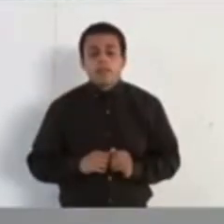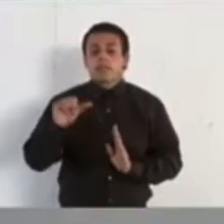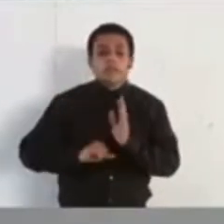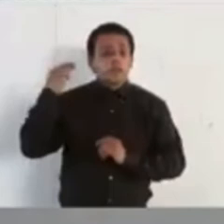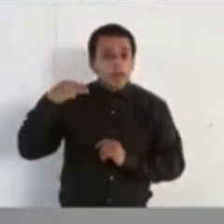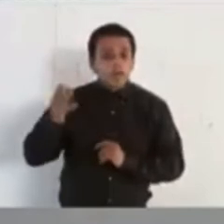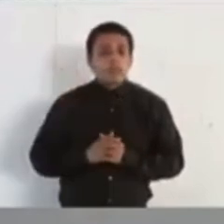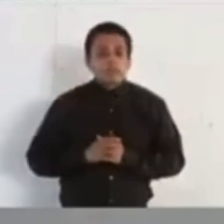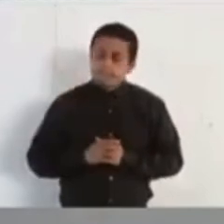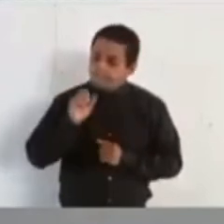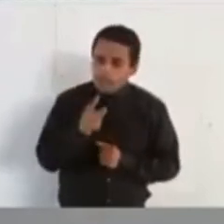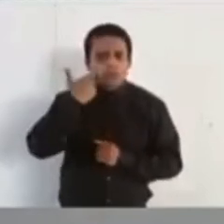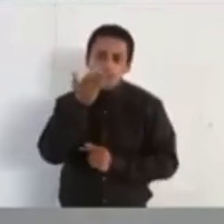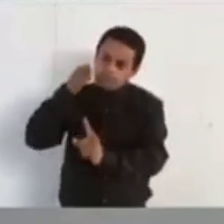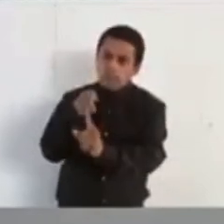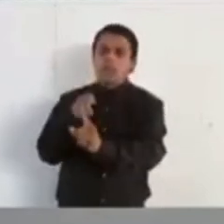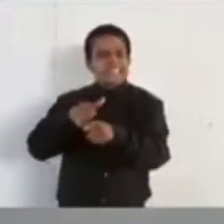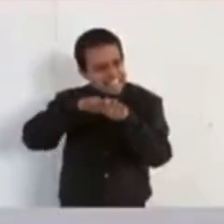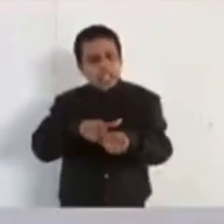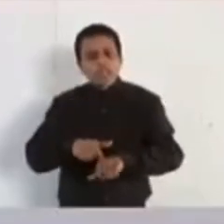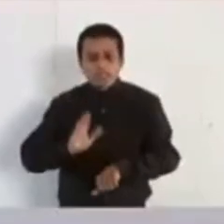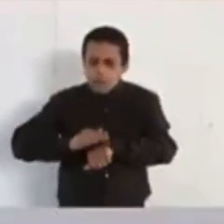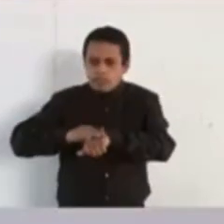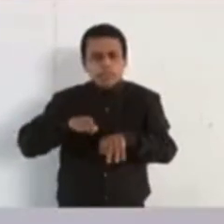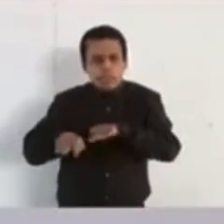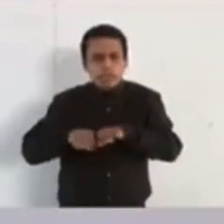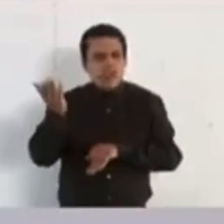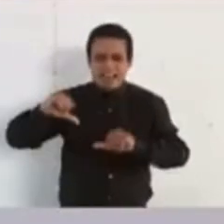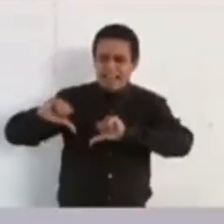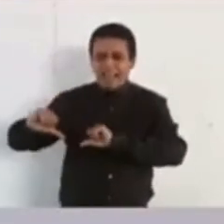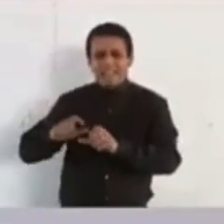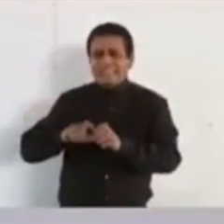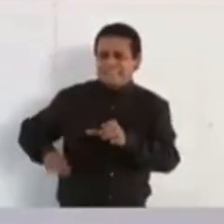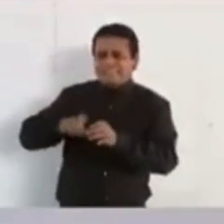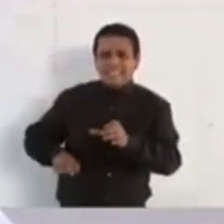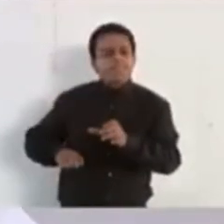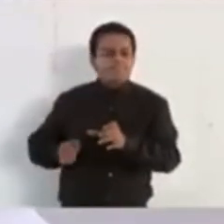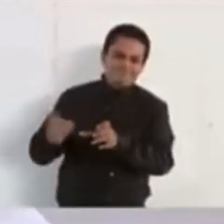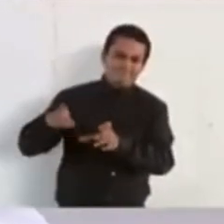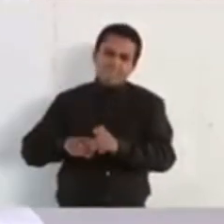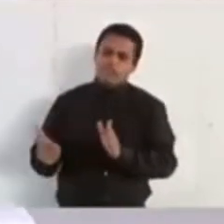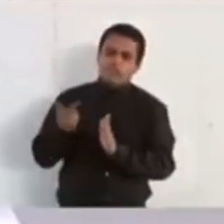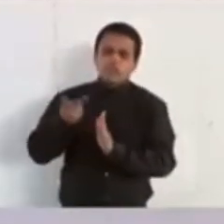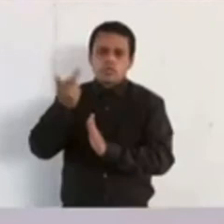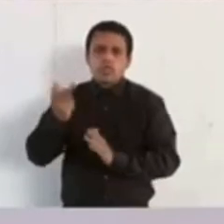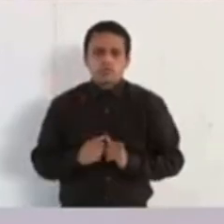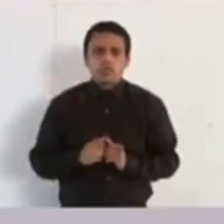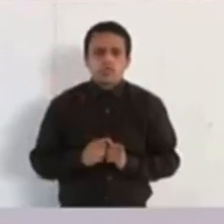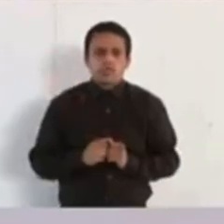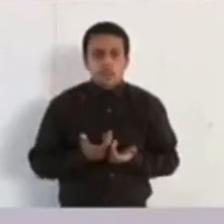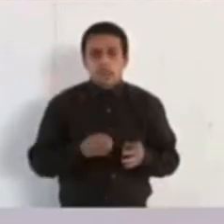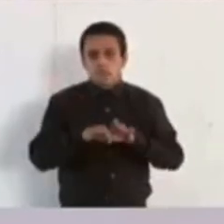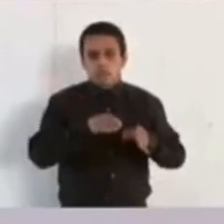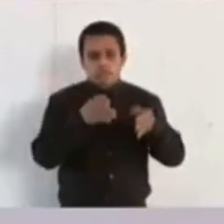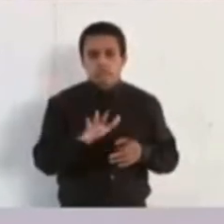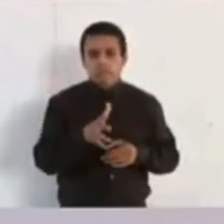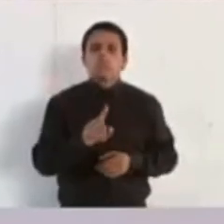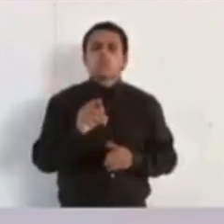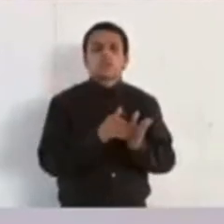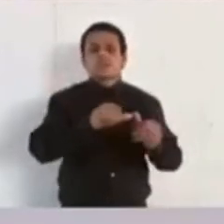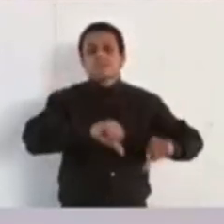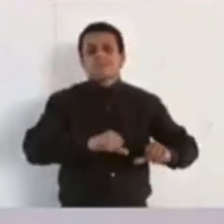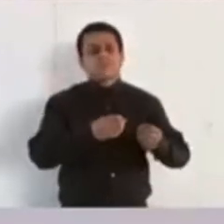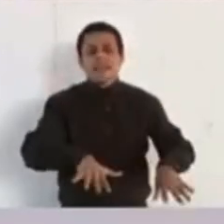marzo, lo mismo, vamos a seguir recuperando los empleos que perdimos con la pandemia. Nada más en lo que son empleos formales se perdieron cerca de